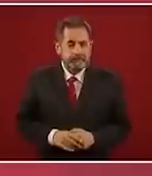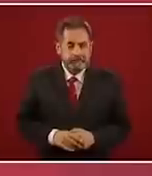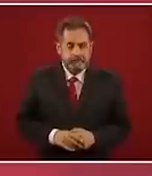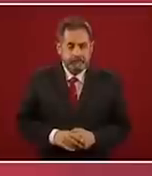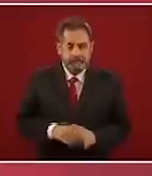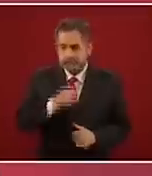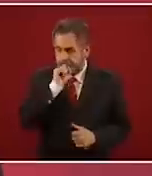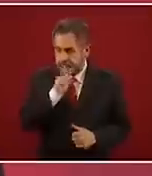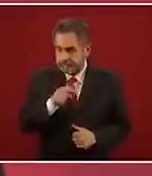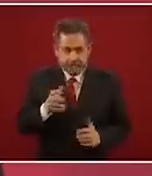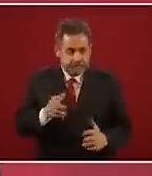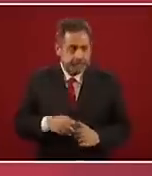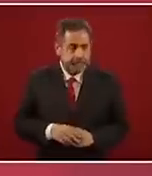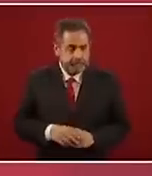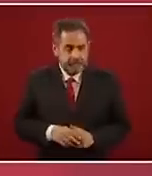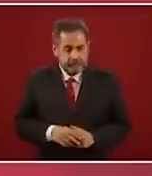se hicieron